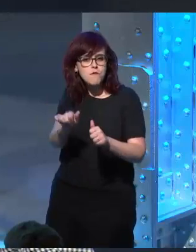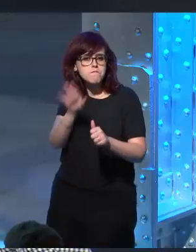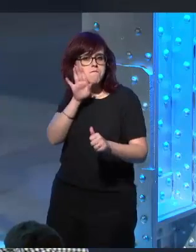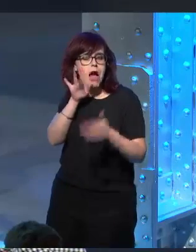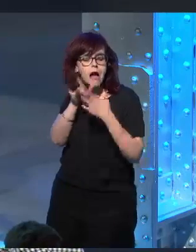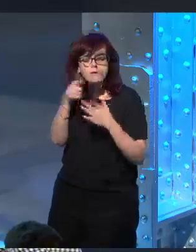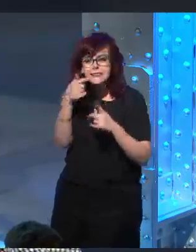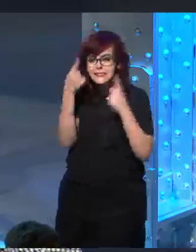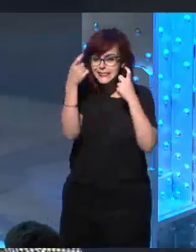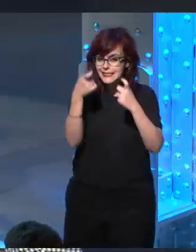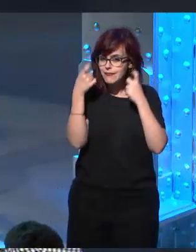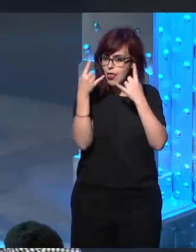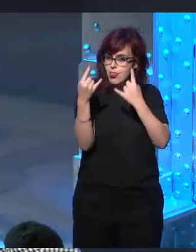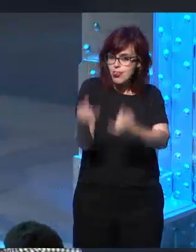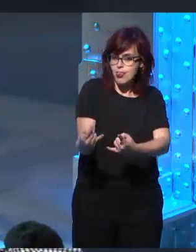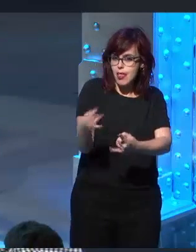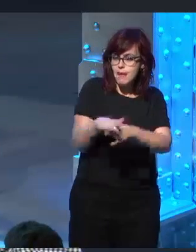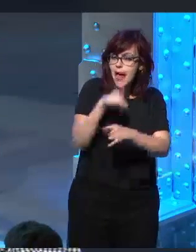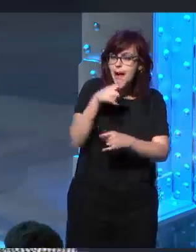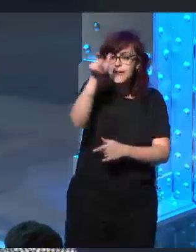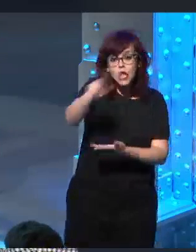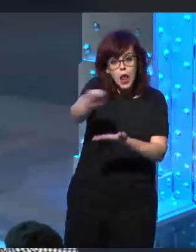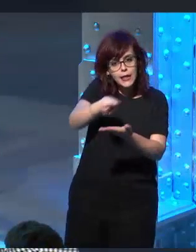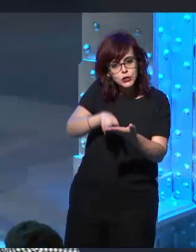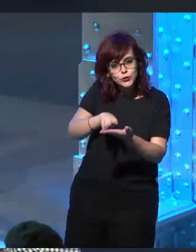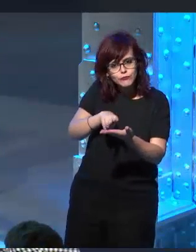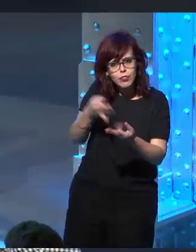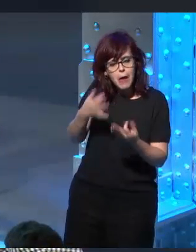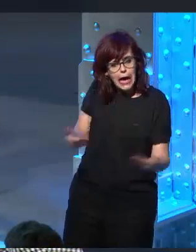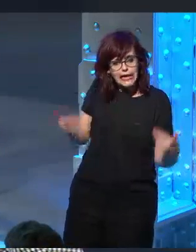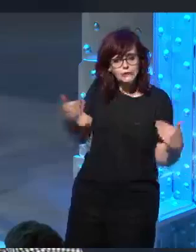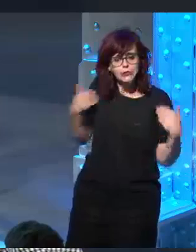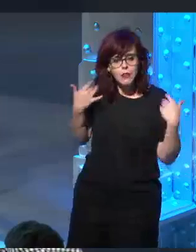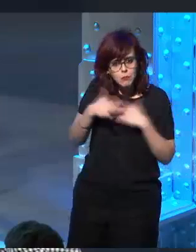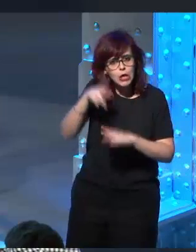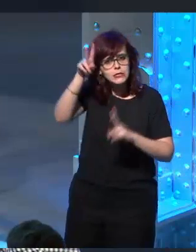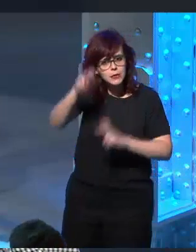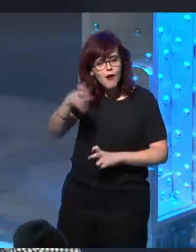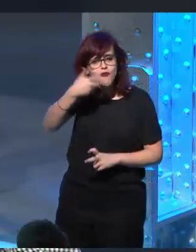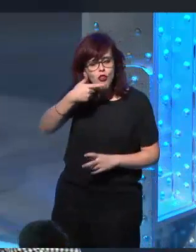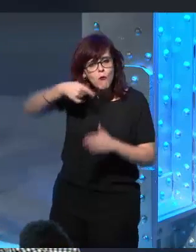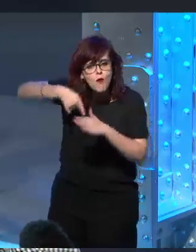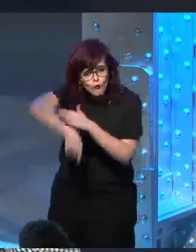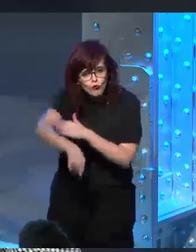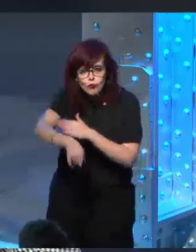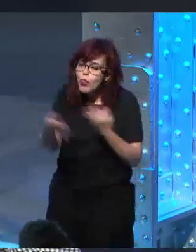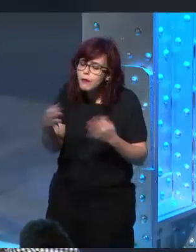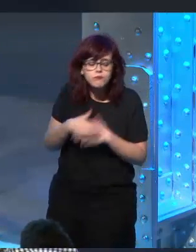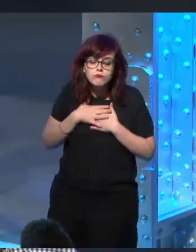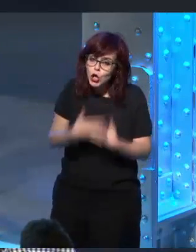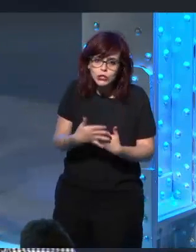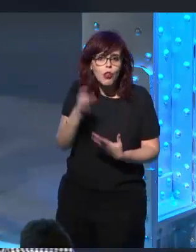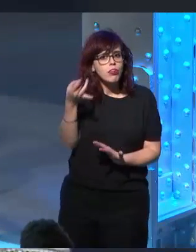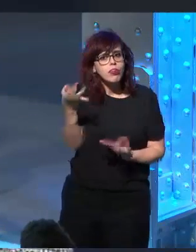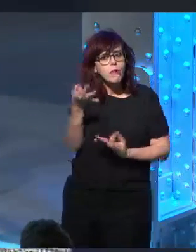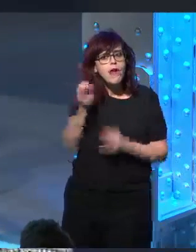el lector se haga, en cierto sentido, responsable y decir, bueno, si quiero conocer un tema en profundidad, tengo que estar 10-15 minutos